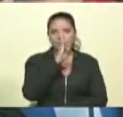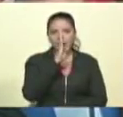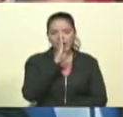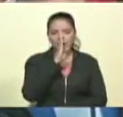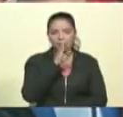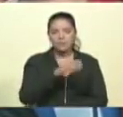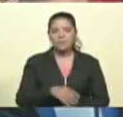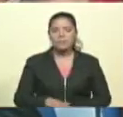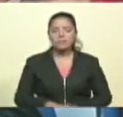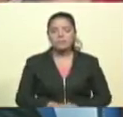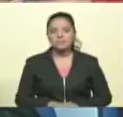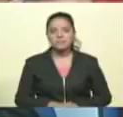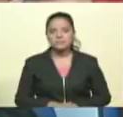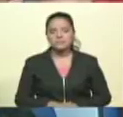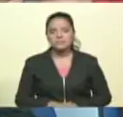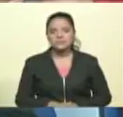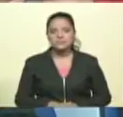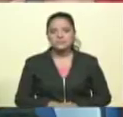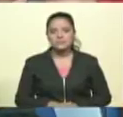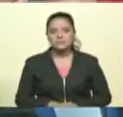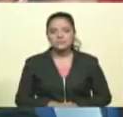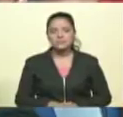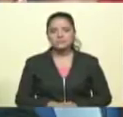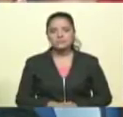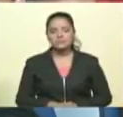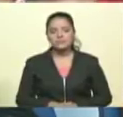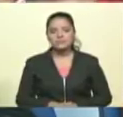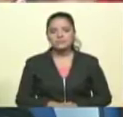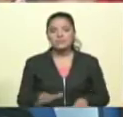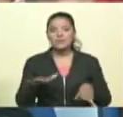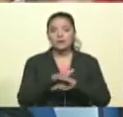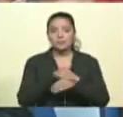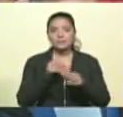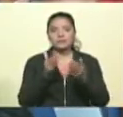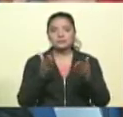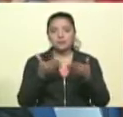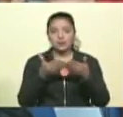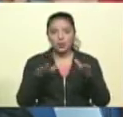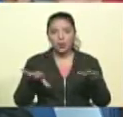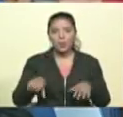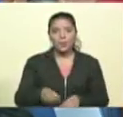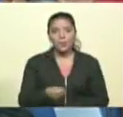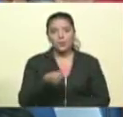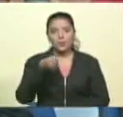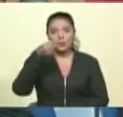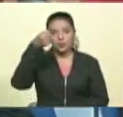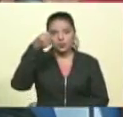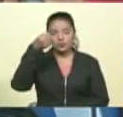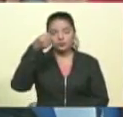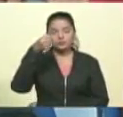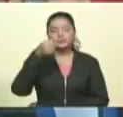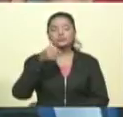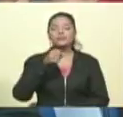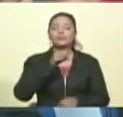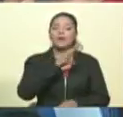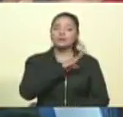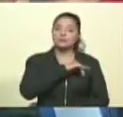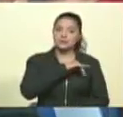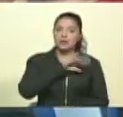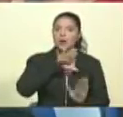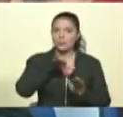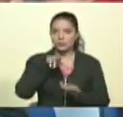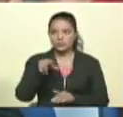Banesco. En la relación de los hechos, el Ministerio Público, apoyado por el 6CPC,